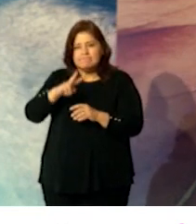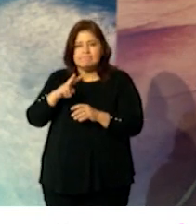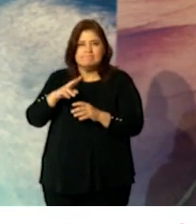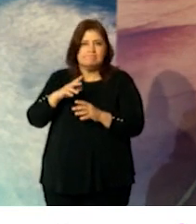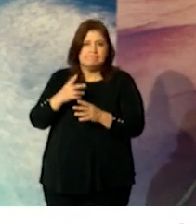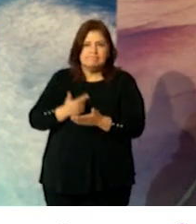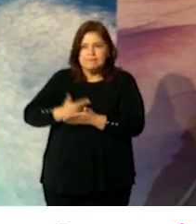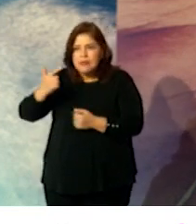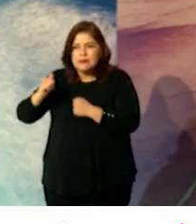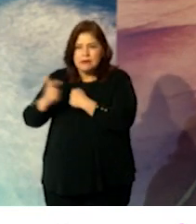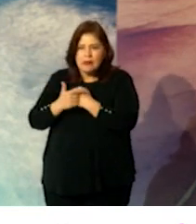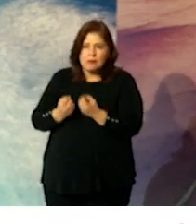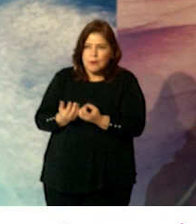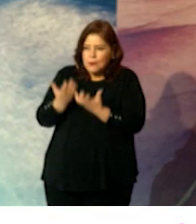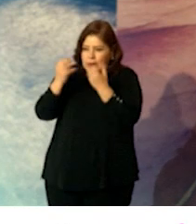podamos tener